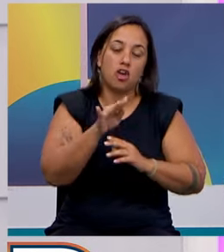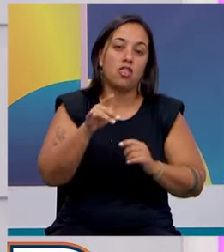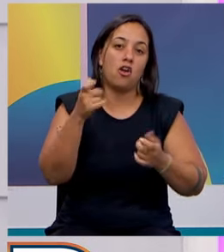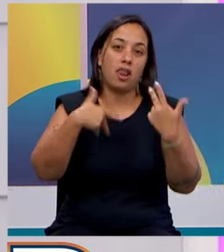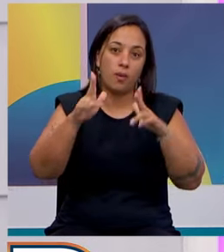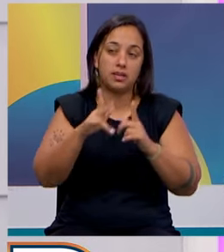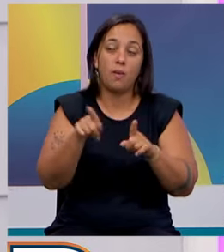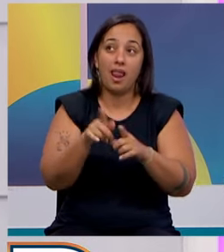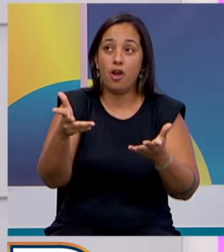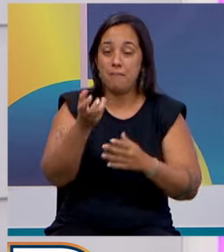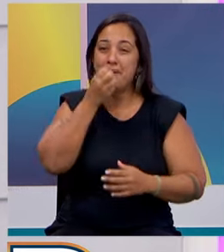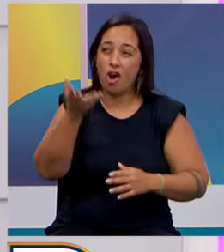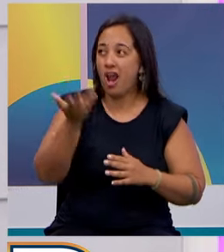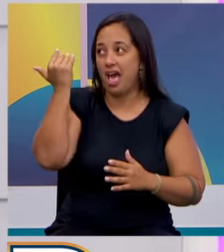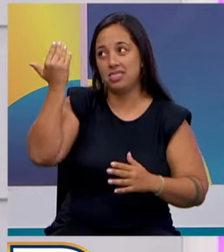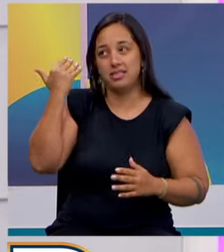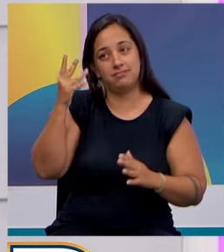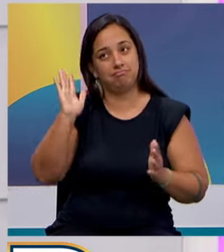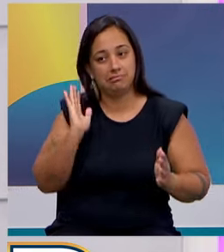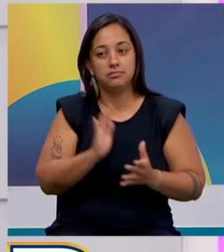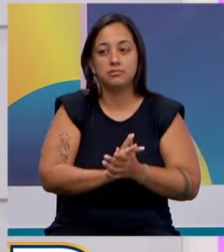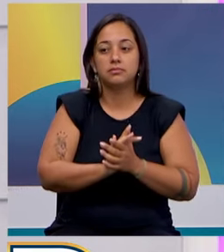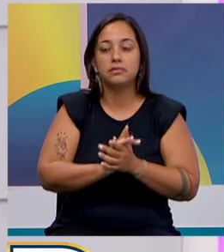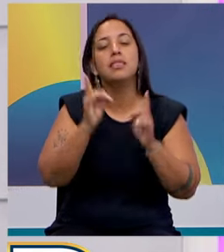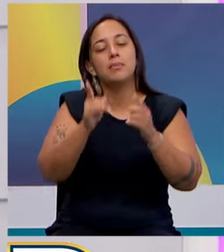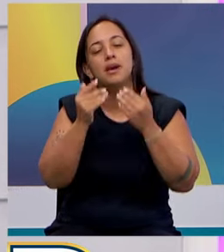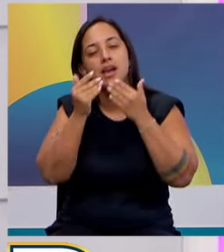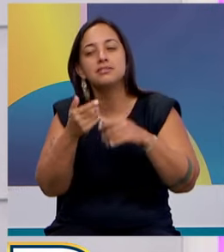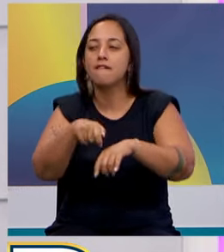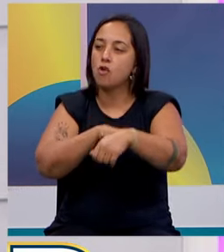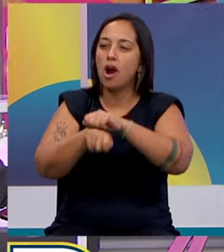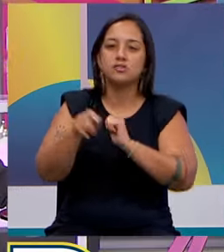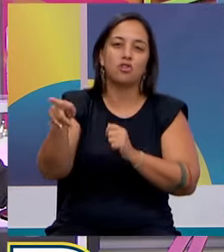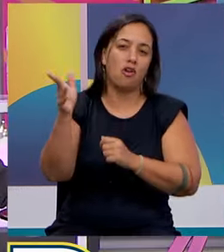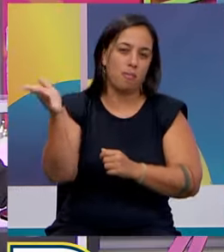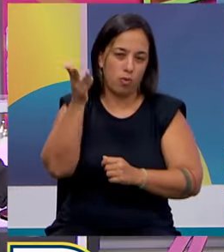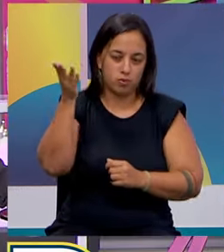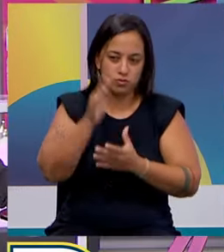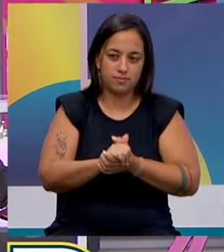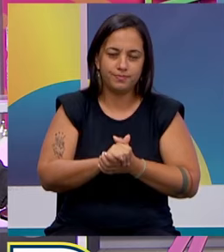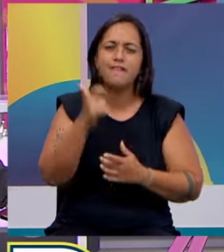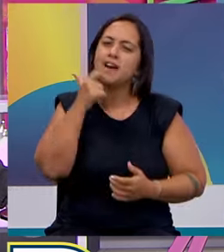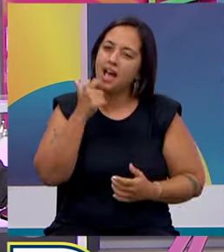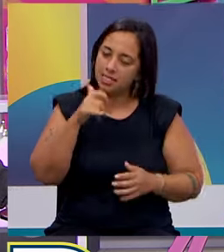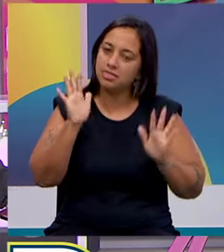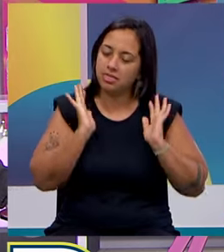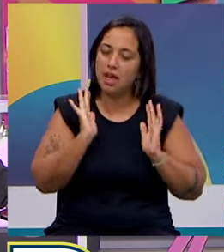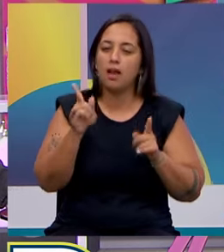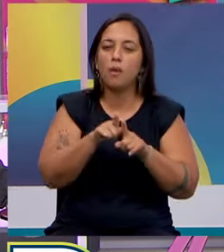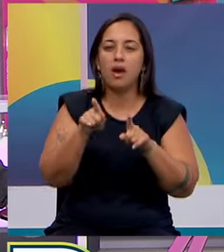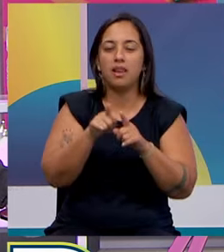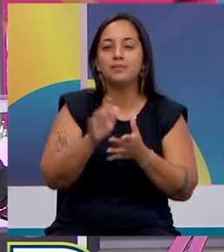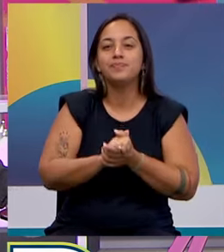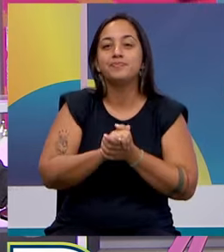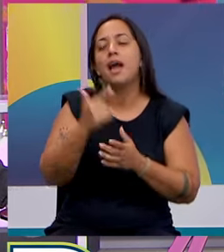totalmente mejor que hace unos años, ¿no? Sí, mucho mejor. Y agradezco un porcentaje de producción más grande, pero sí, todavía falta. Sí, sí, claro. Sí, de hecho, sí.